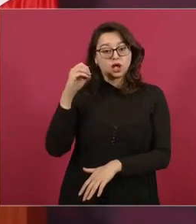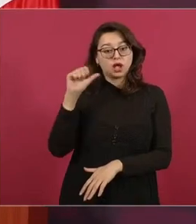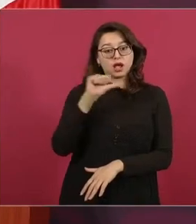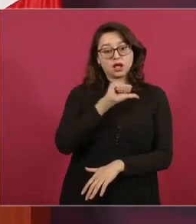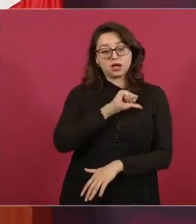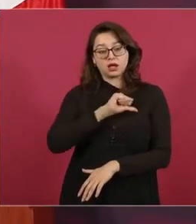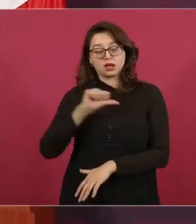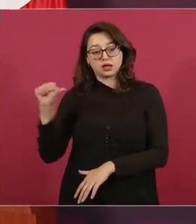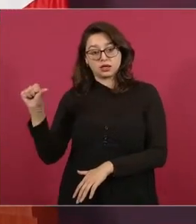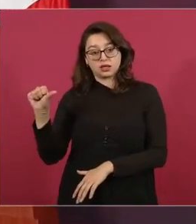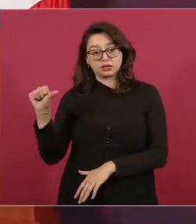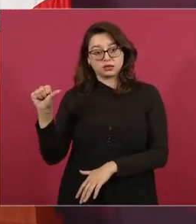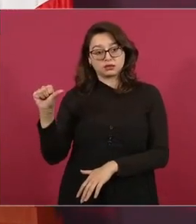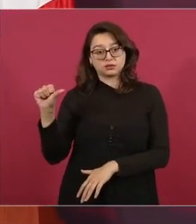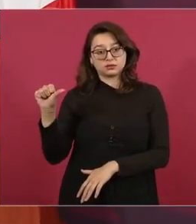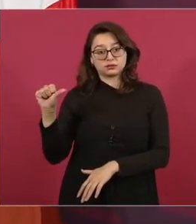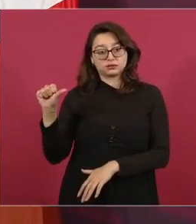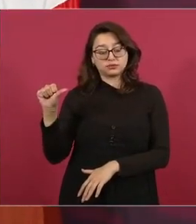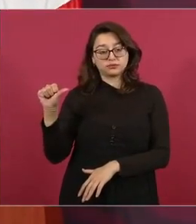a